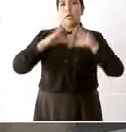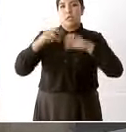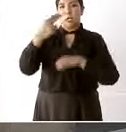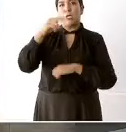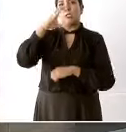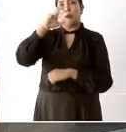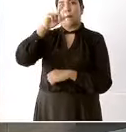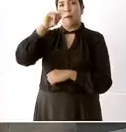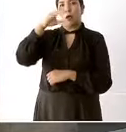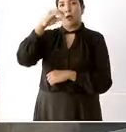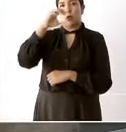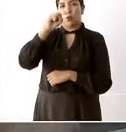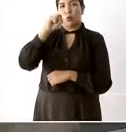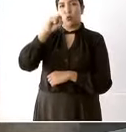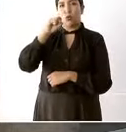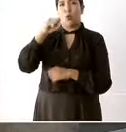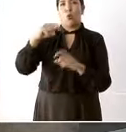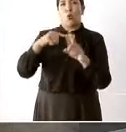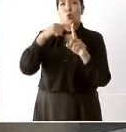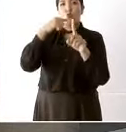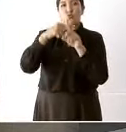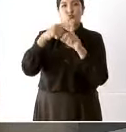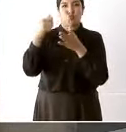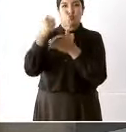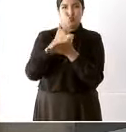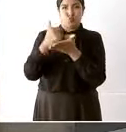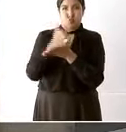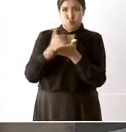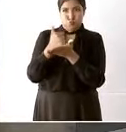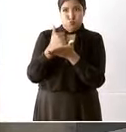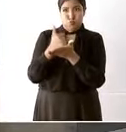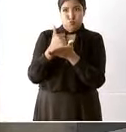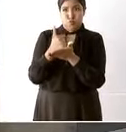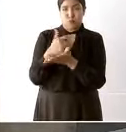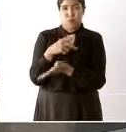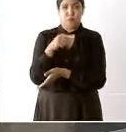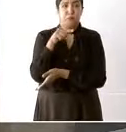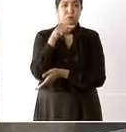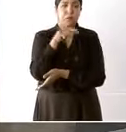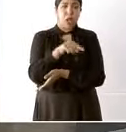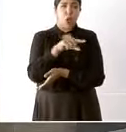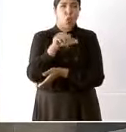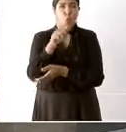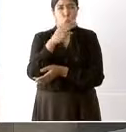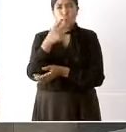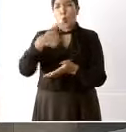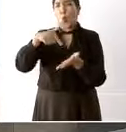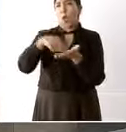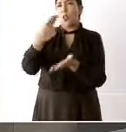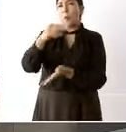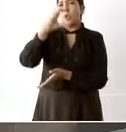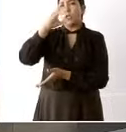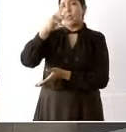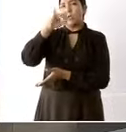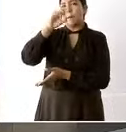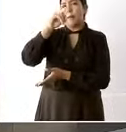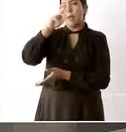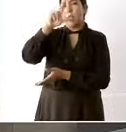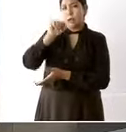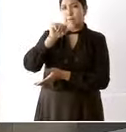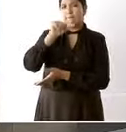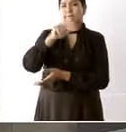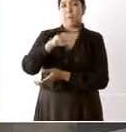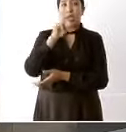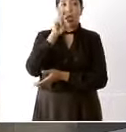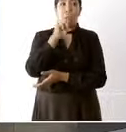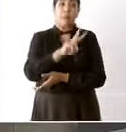tiene pues de aquí de Chivela, que quiere que el parque quede ahí en su lugar, y nos va a donar también otras hectáreas. Y ahí vamos a contar